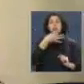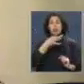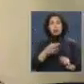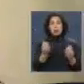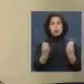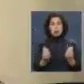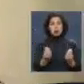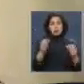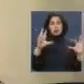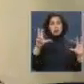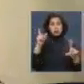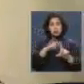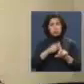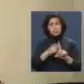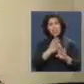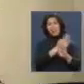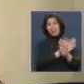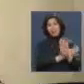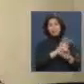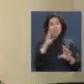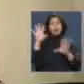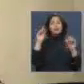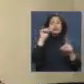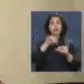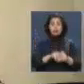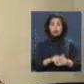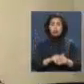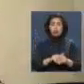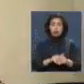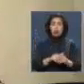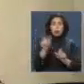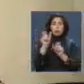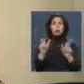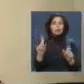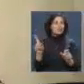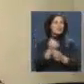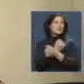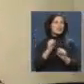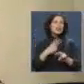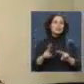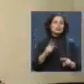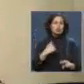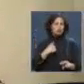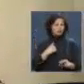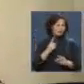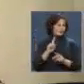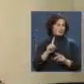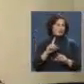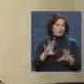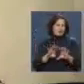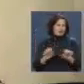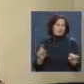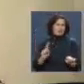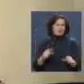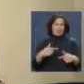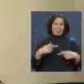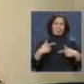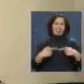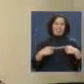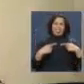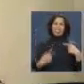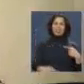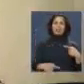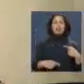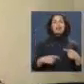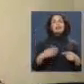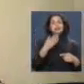los 8 meses anteriores a una elección popular entonces no se pueden hacer. Yo no estoy de acuerdo con eso. Pero además después apareció las elecciones